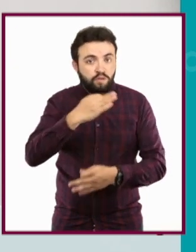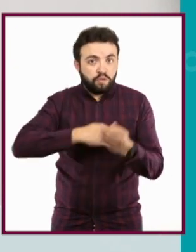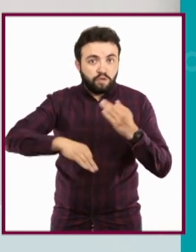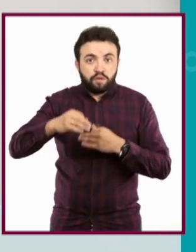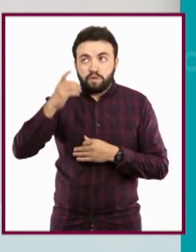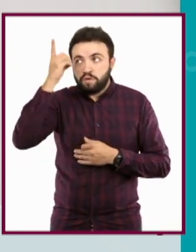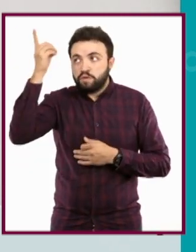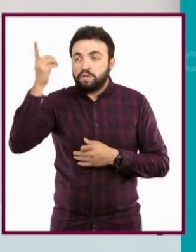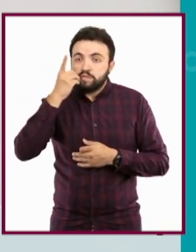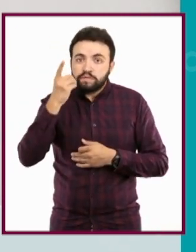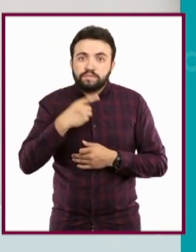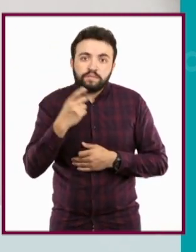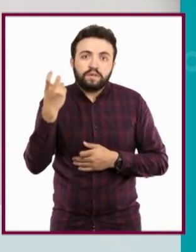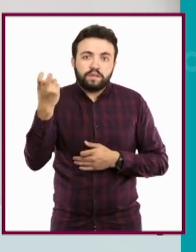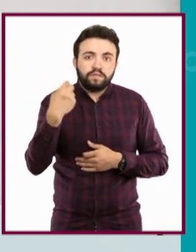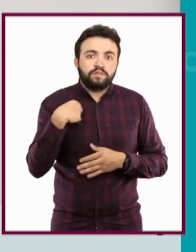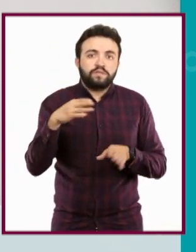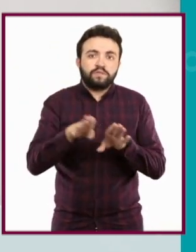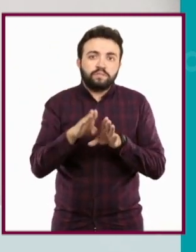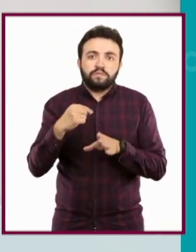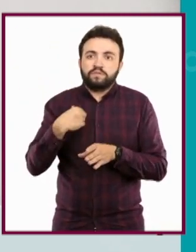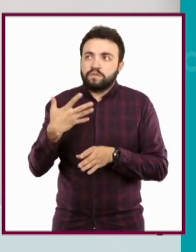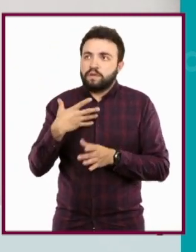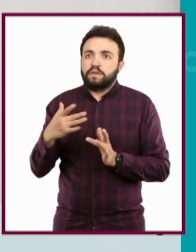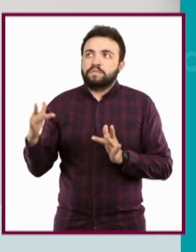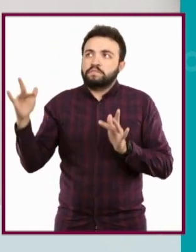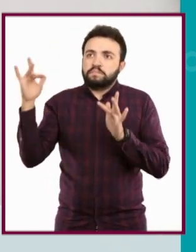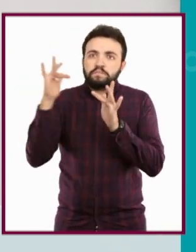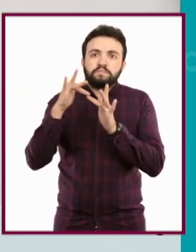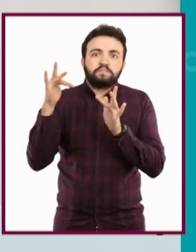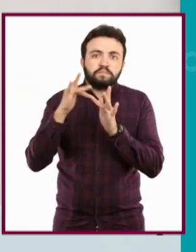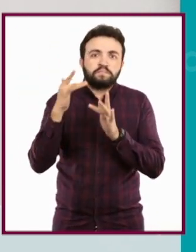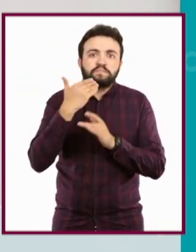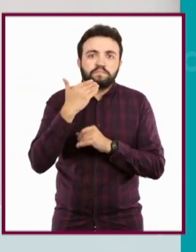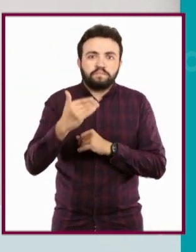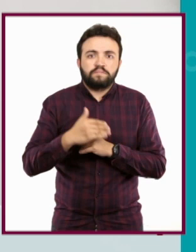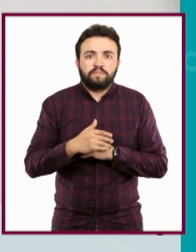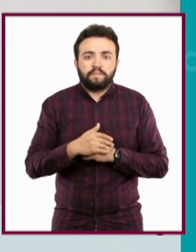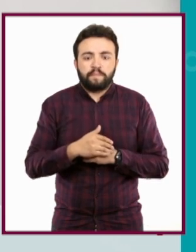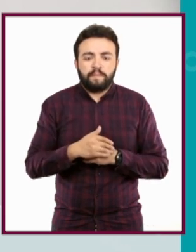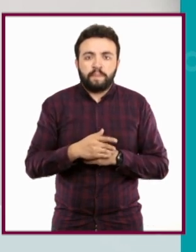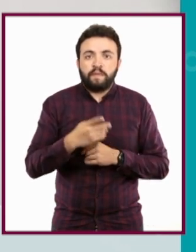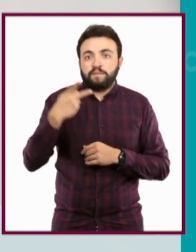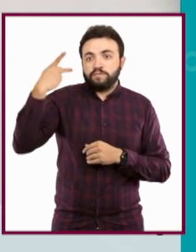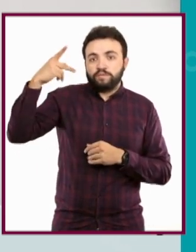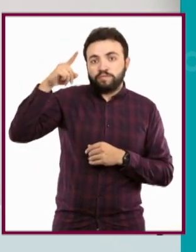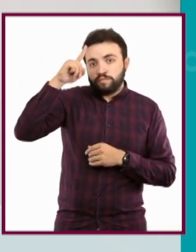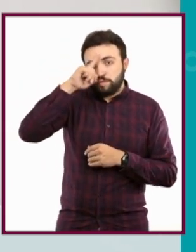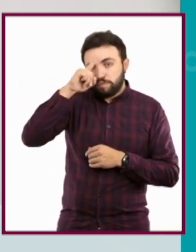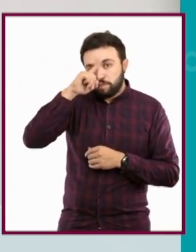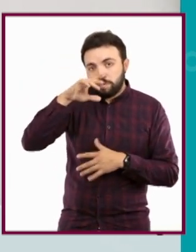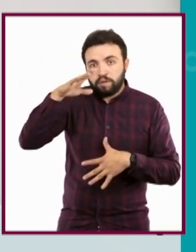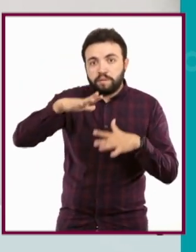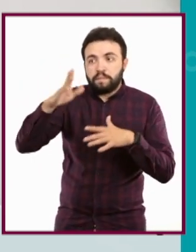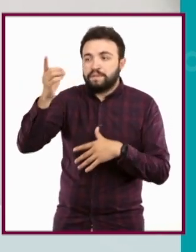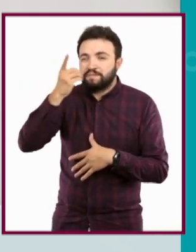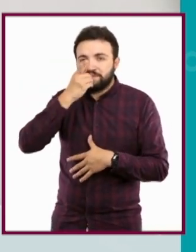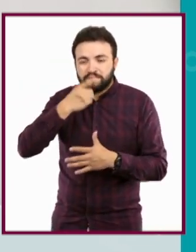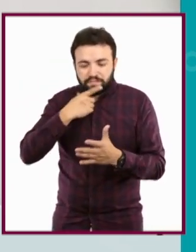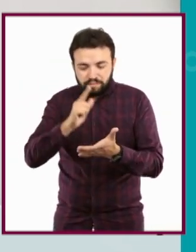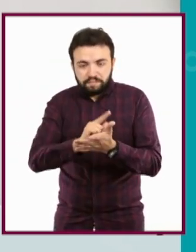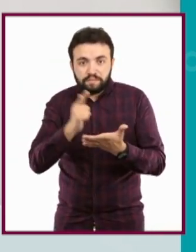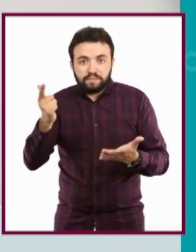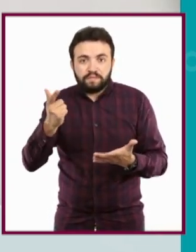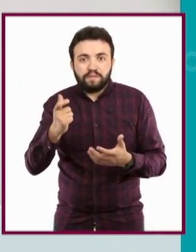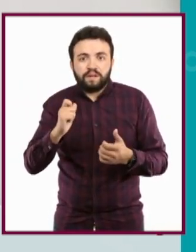dice es algo con lo cual me puedo identificar yo mismo, puesto que sus consejos a veces o lo que nos dice es